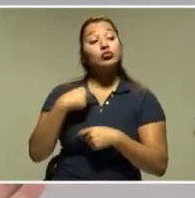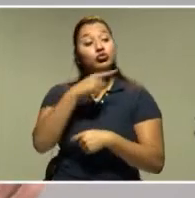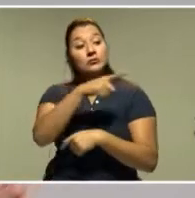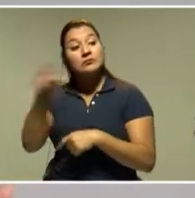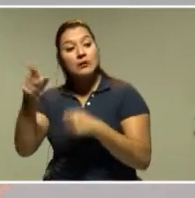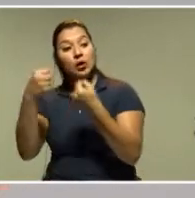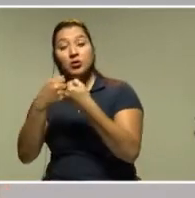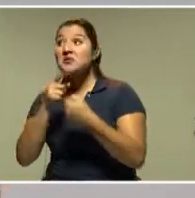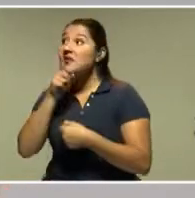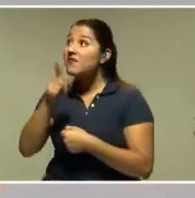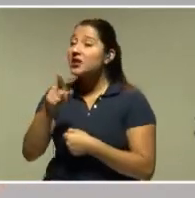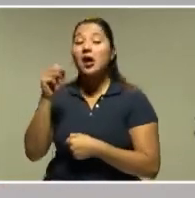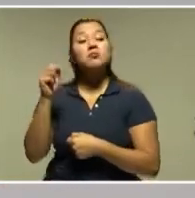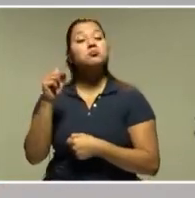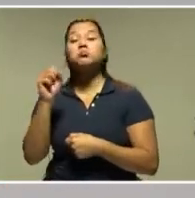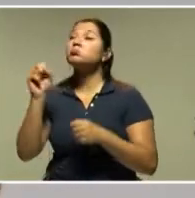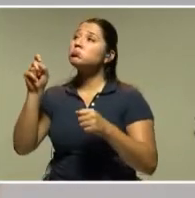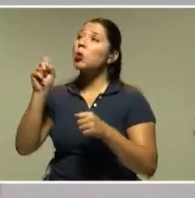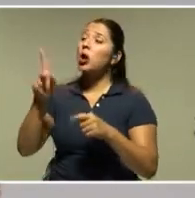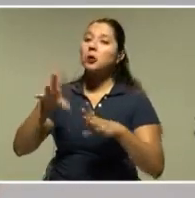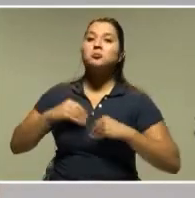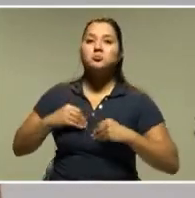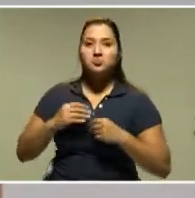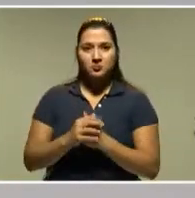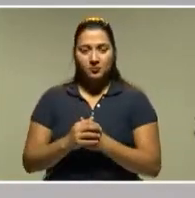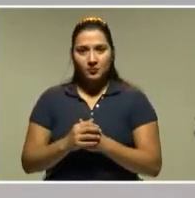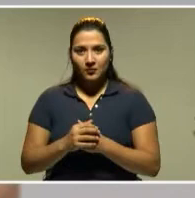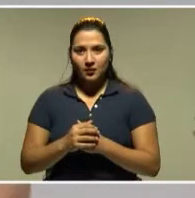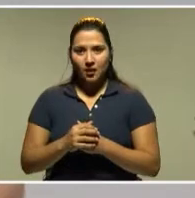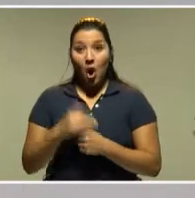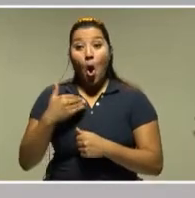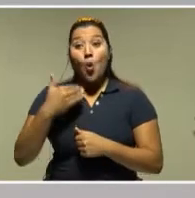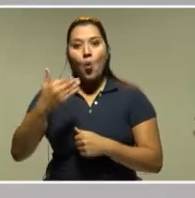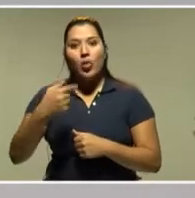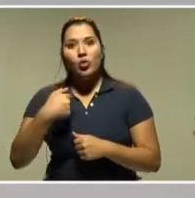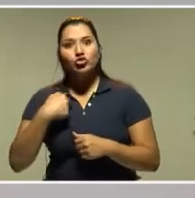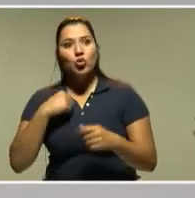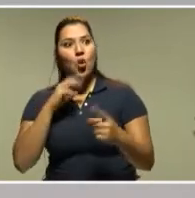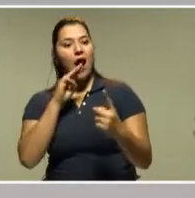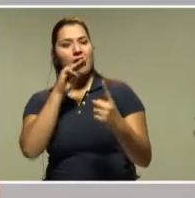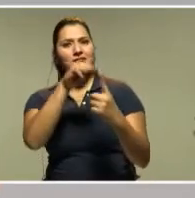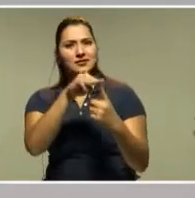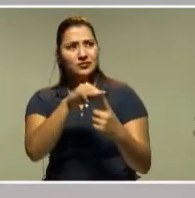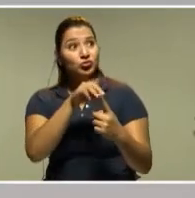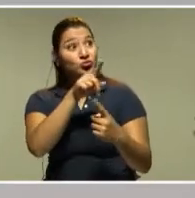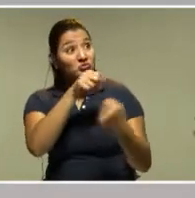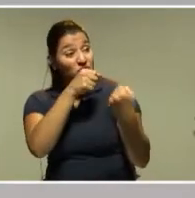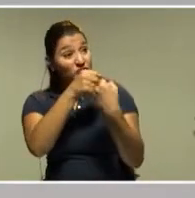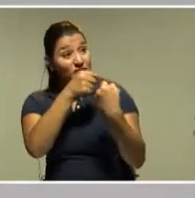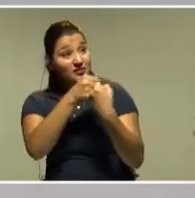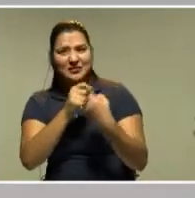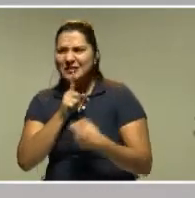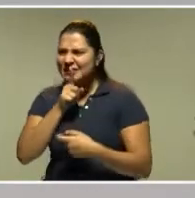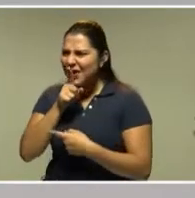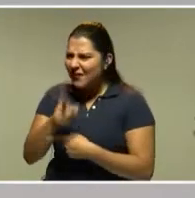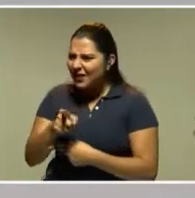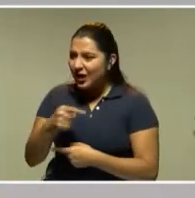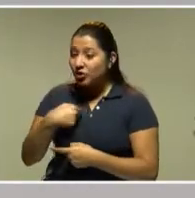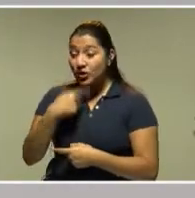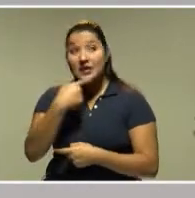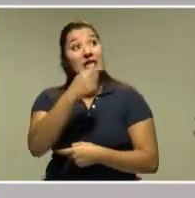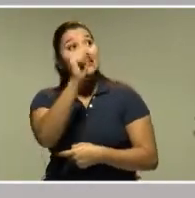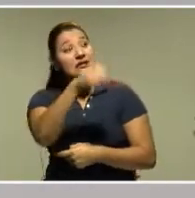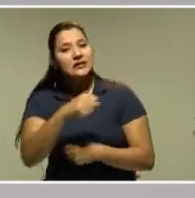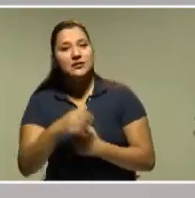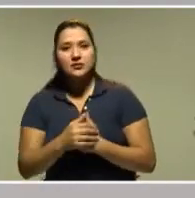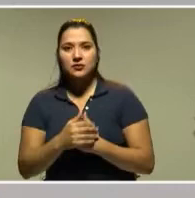cuando usted le comunica ella, cuando ella dijo que, ¿en serio? Y yo, sí, yo quiero pelear contigo,